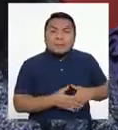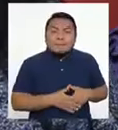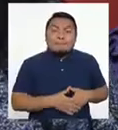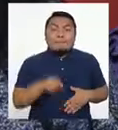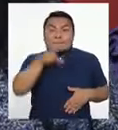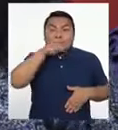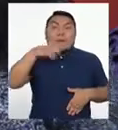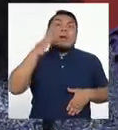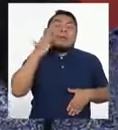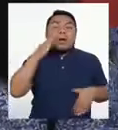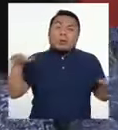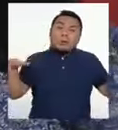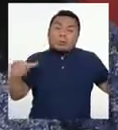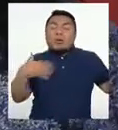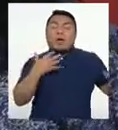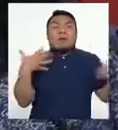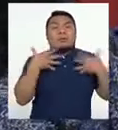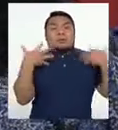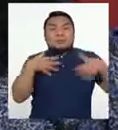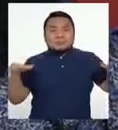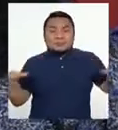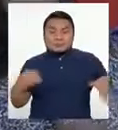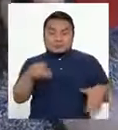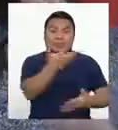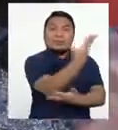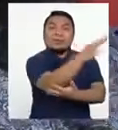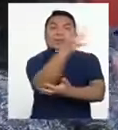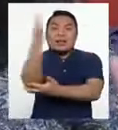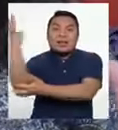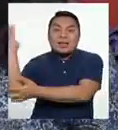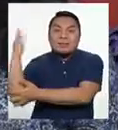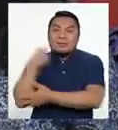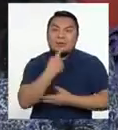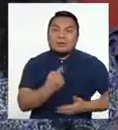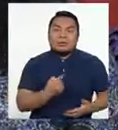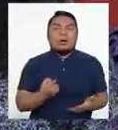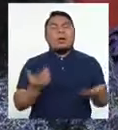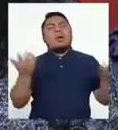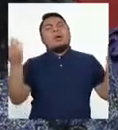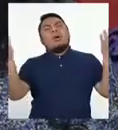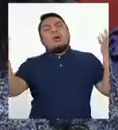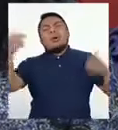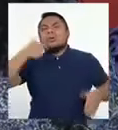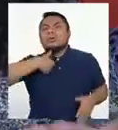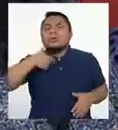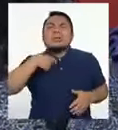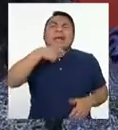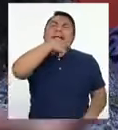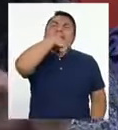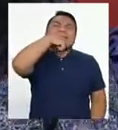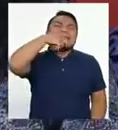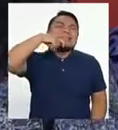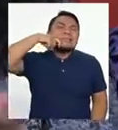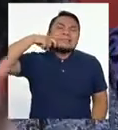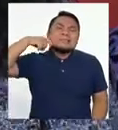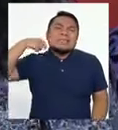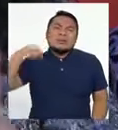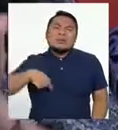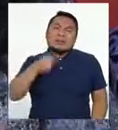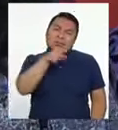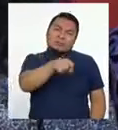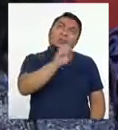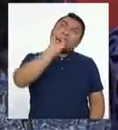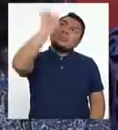gallina asustada. Pero el campo le dijo: Es que estoy muy seco. Pídele a la nube